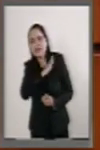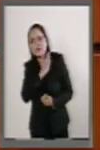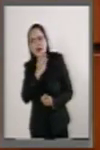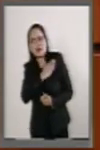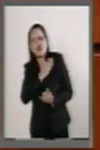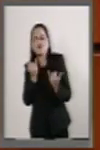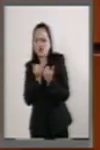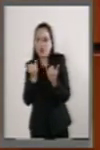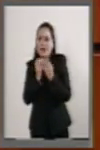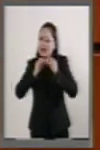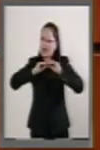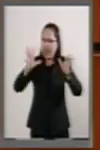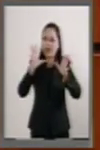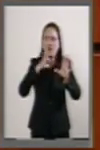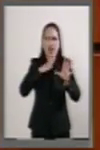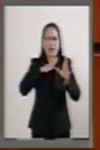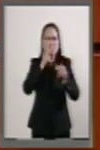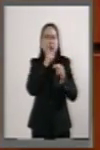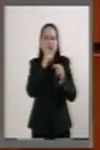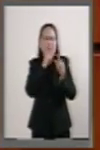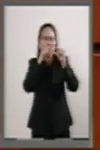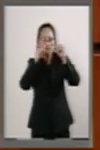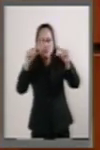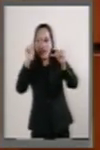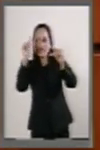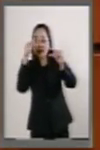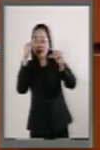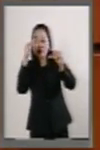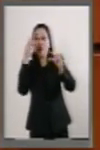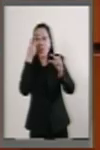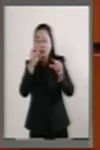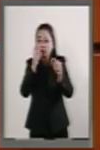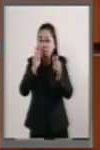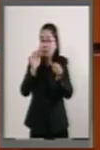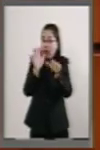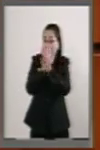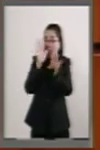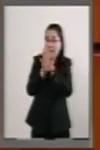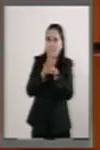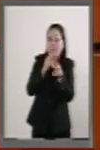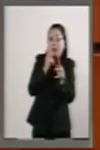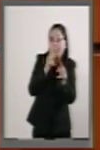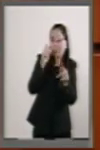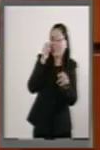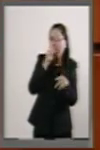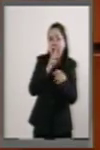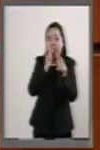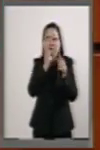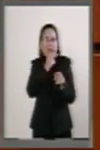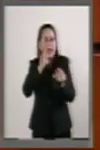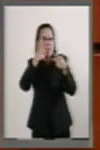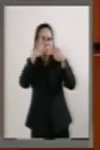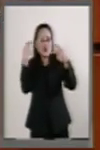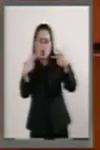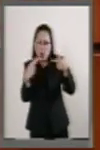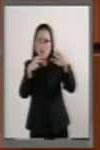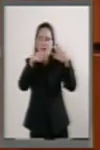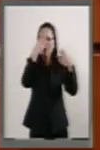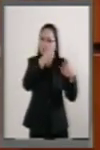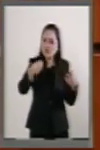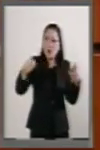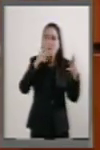acento puede cambiarlo todo. Un acento puede cambiar por completo el sentido de un verbo, el sentido de una oración, el sentido de un nombre, el sentido de una